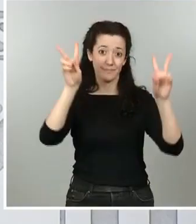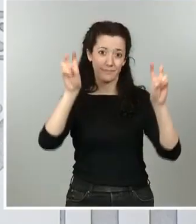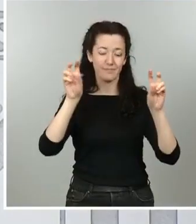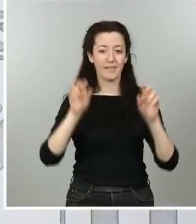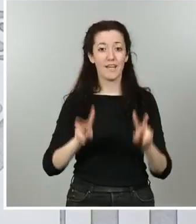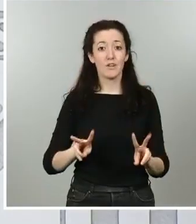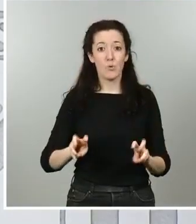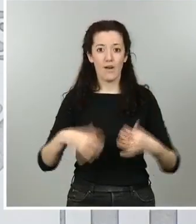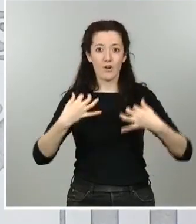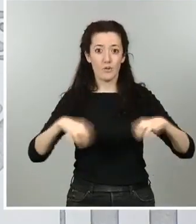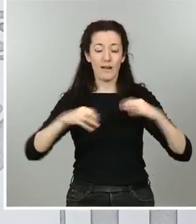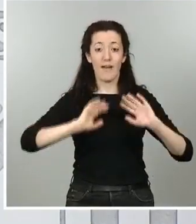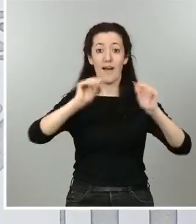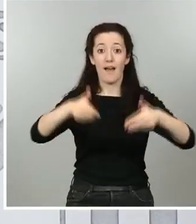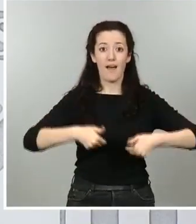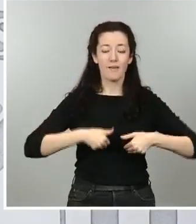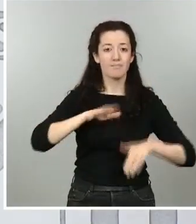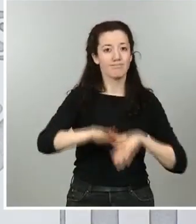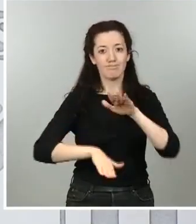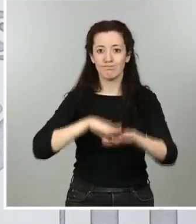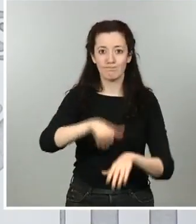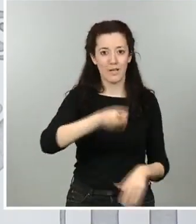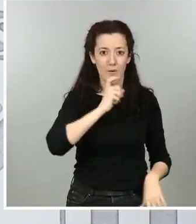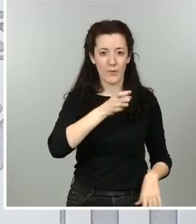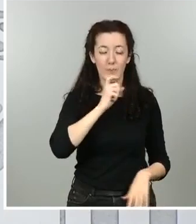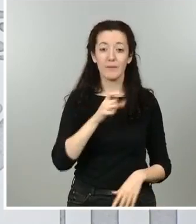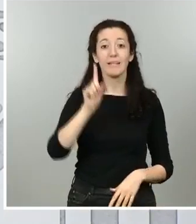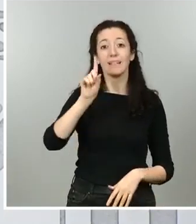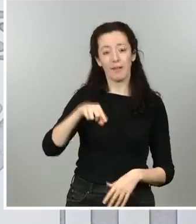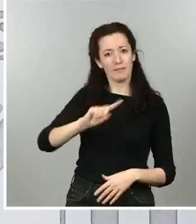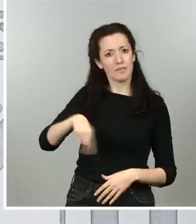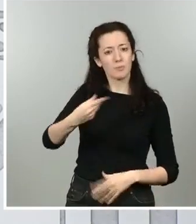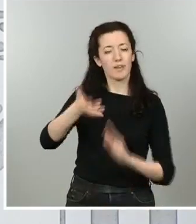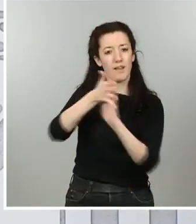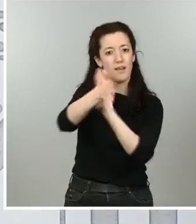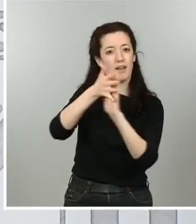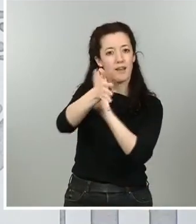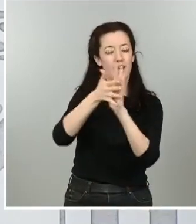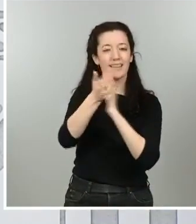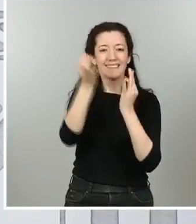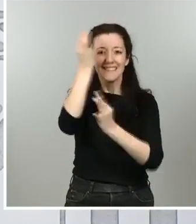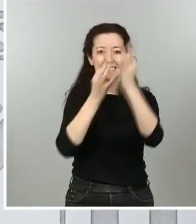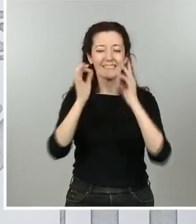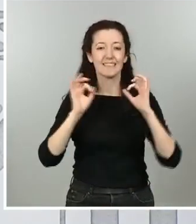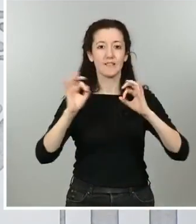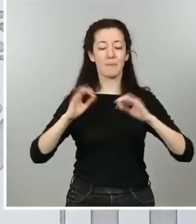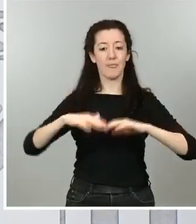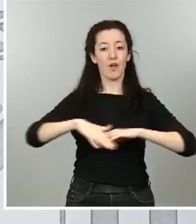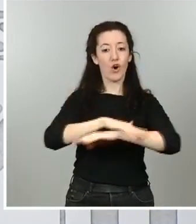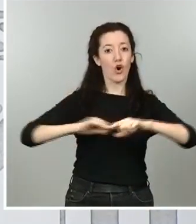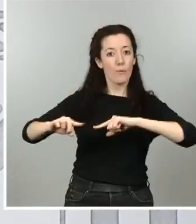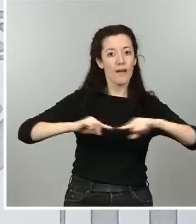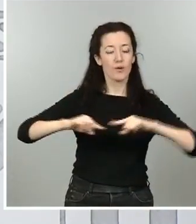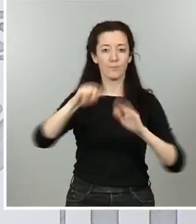nueva normalidad. Y también les referirá los aspectos relativos a la gobernanza de la desescalada.